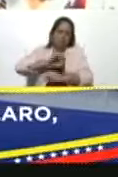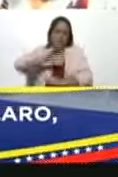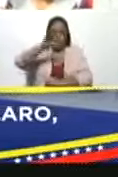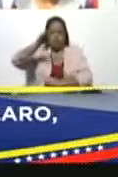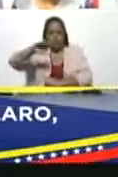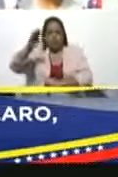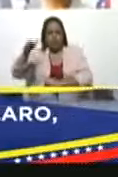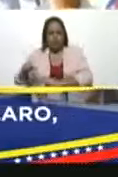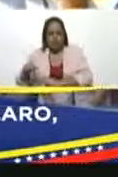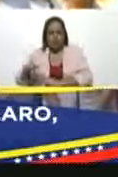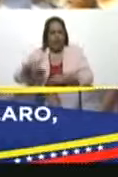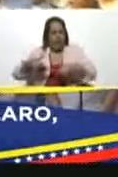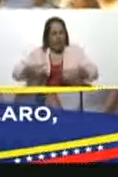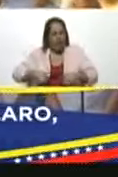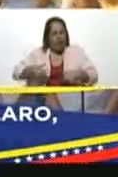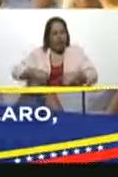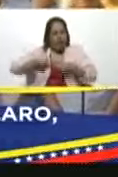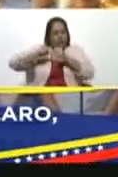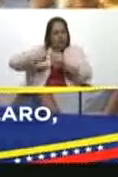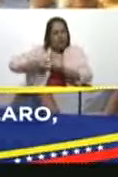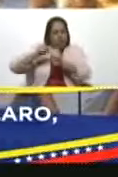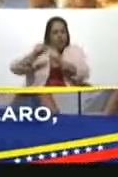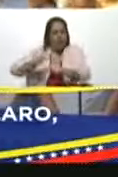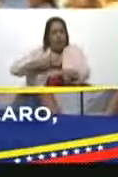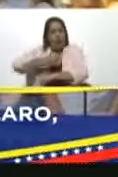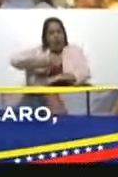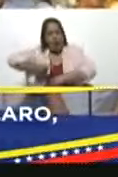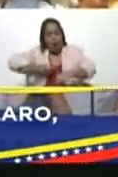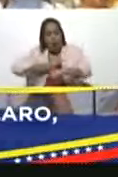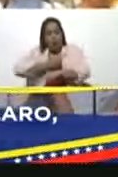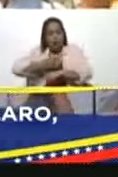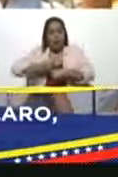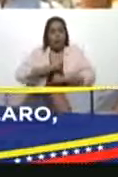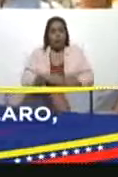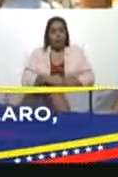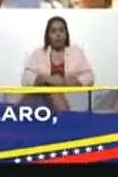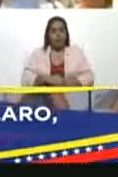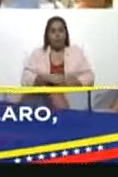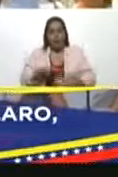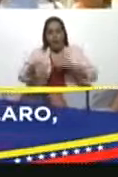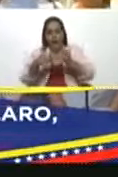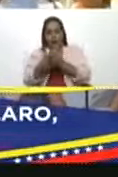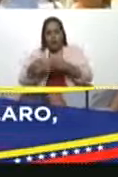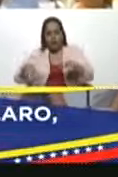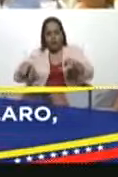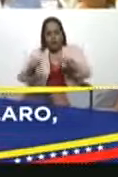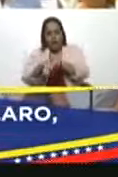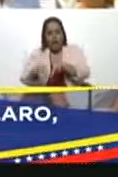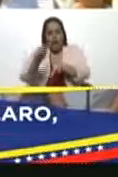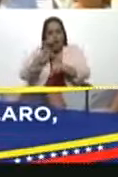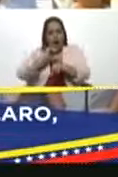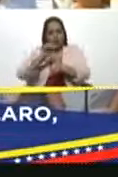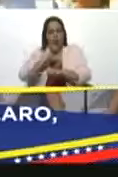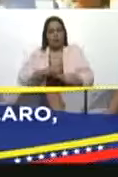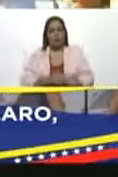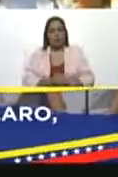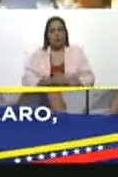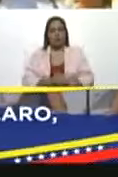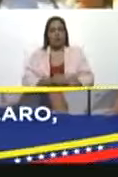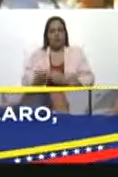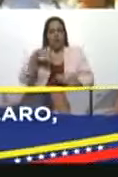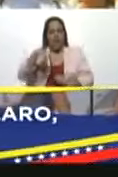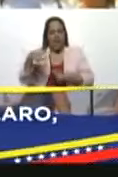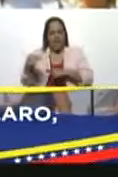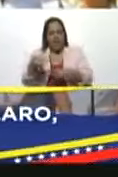ah, echándole piernas varias horas, llegaron a la toma de agua. Ahí llega el río